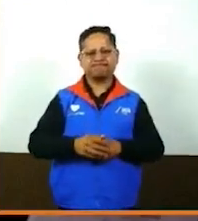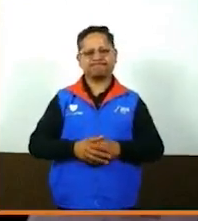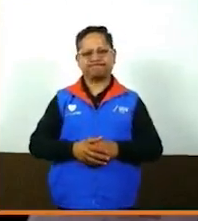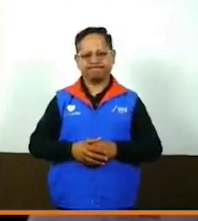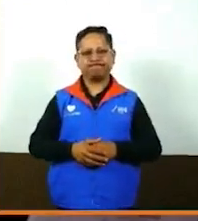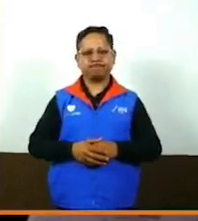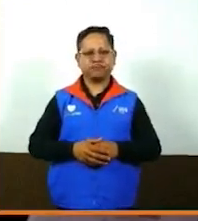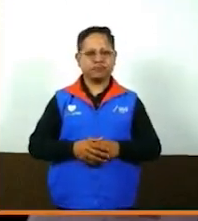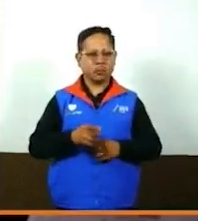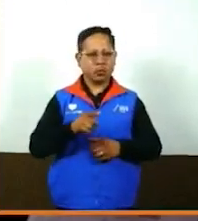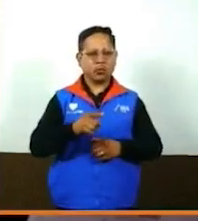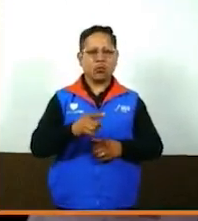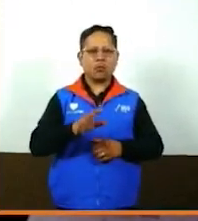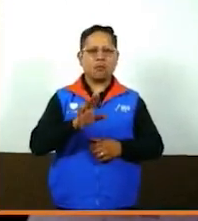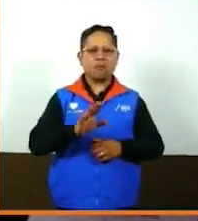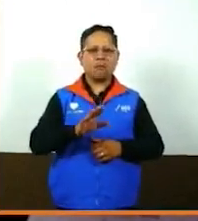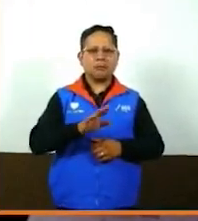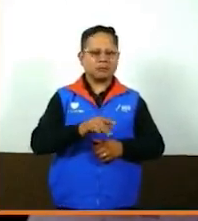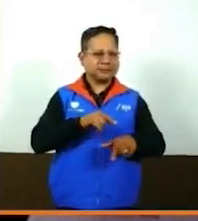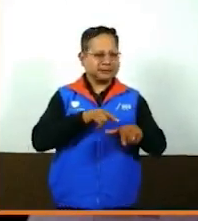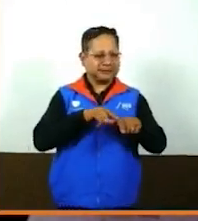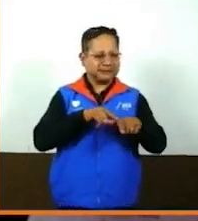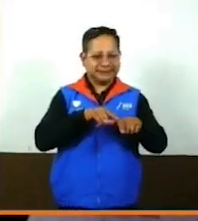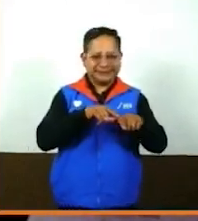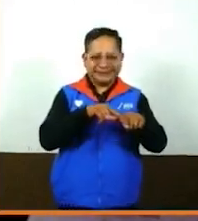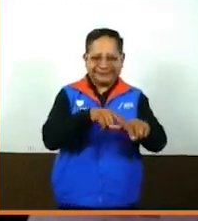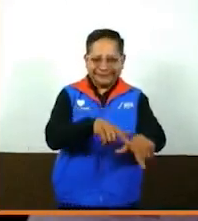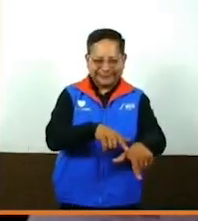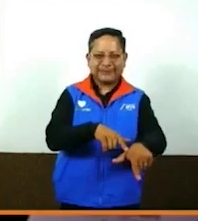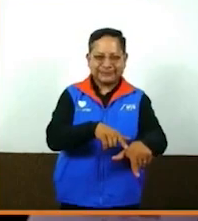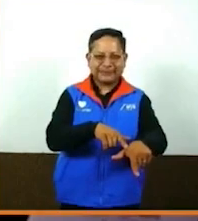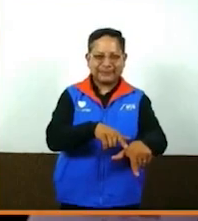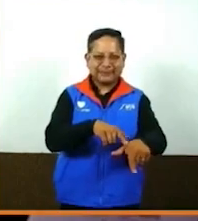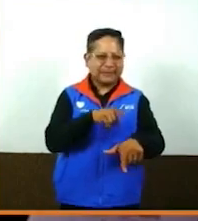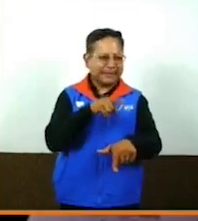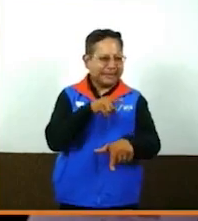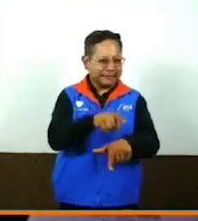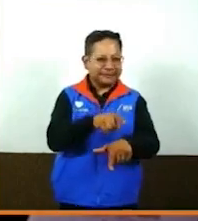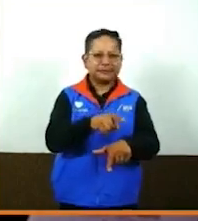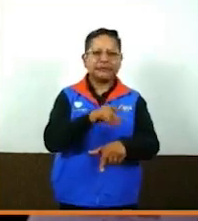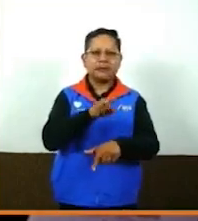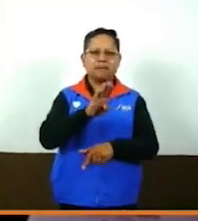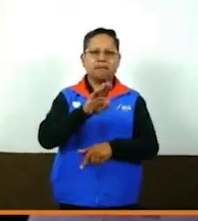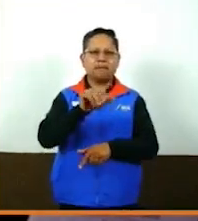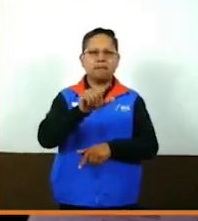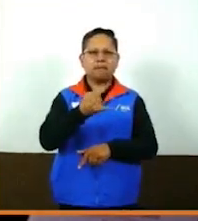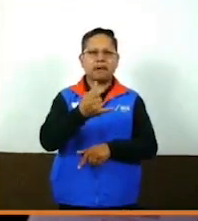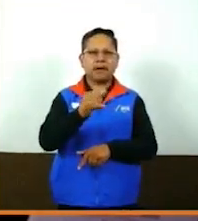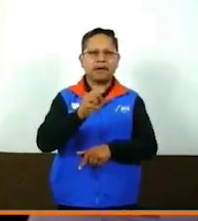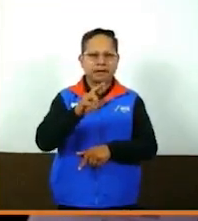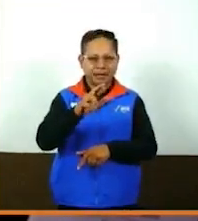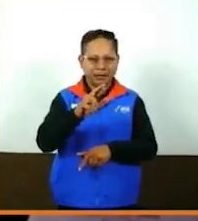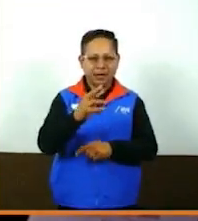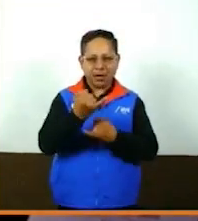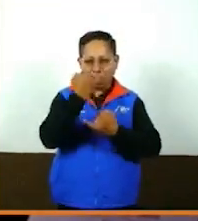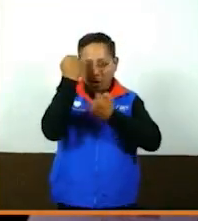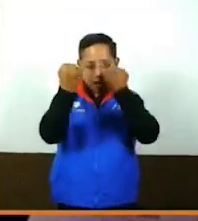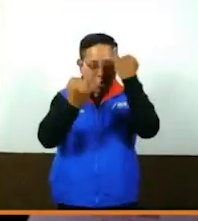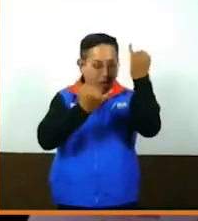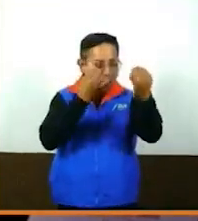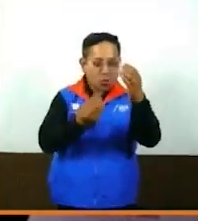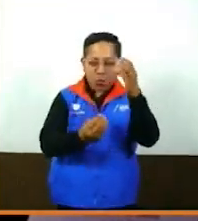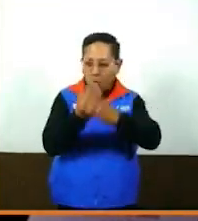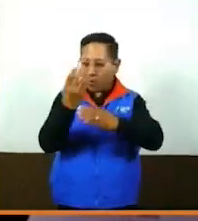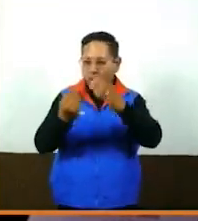la sustentabilidad como corazón del negocio, y en el caso de Bayer nosotros vivimos para la innovación. Si no